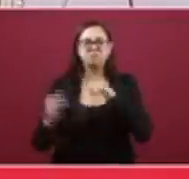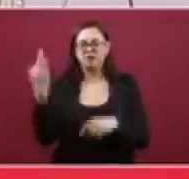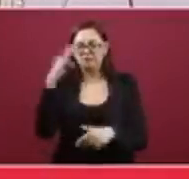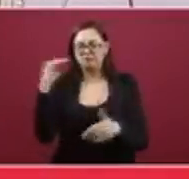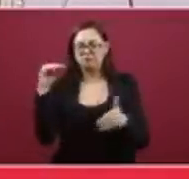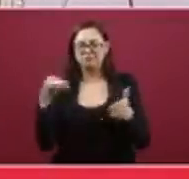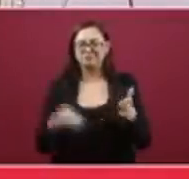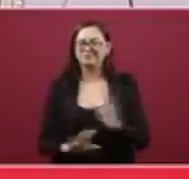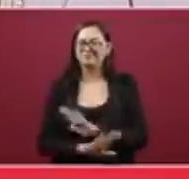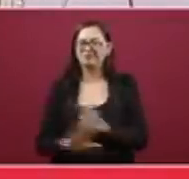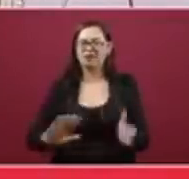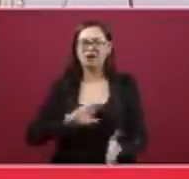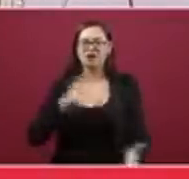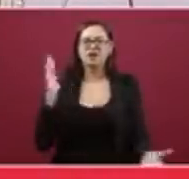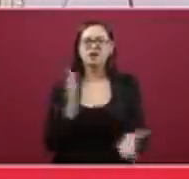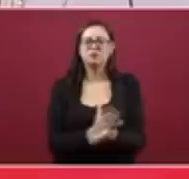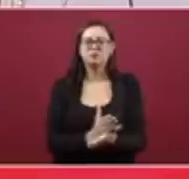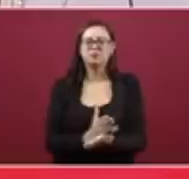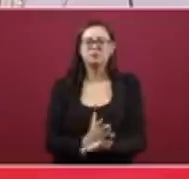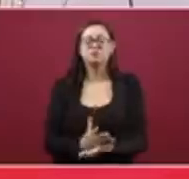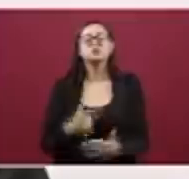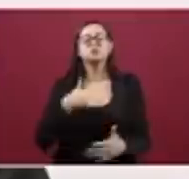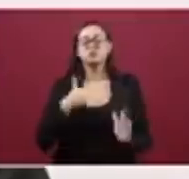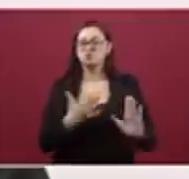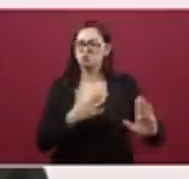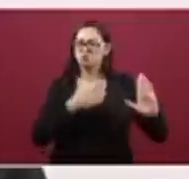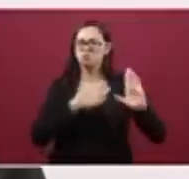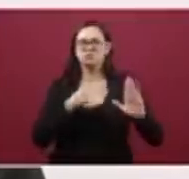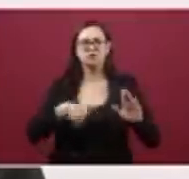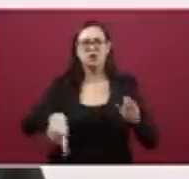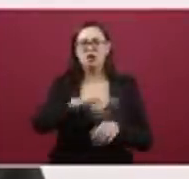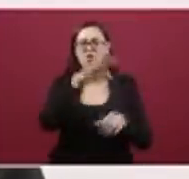compromiso con los fraudes electorales